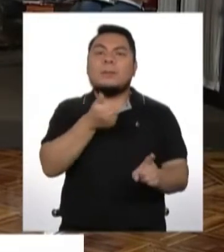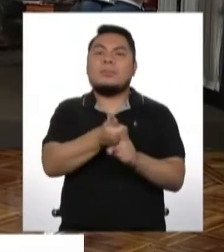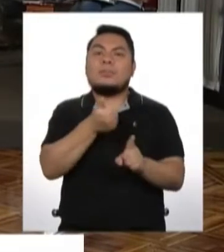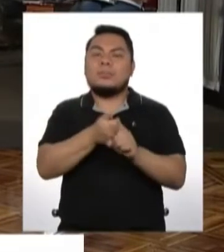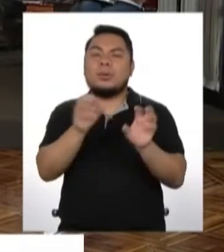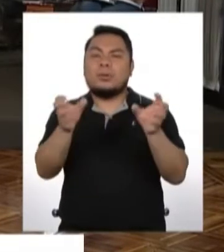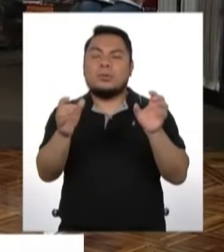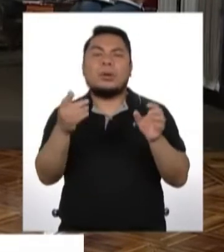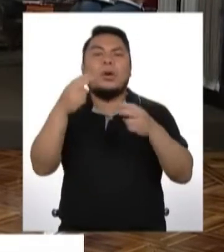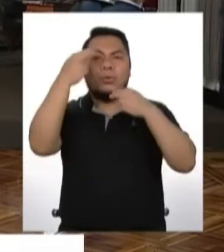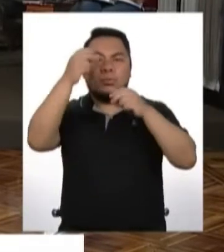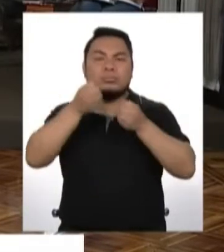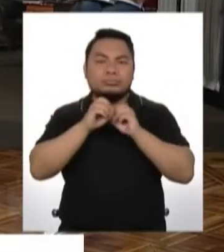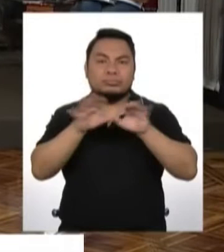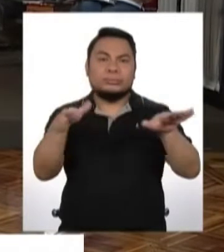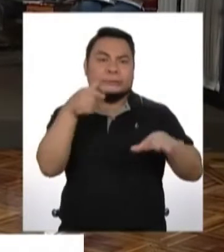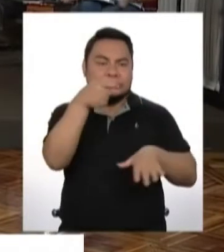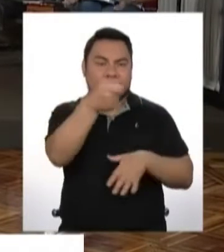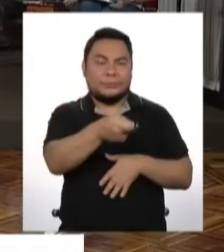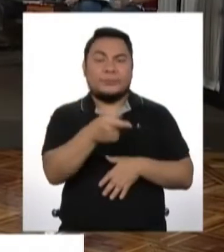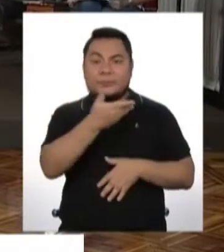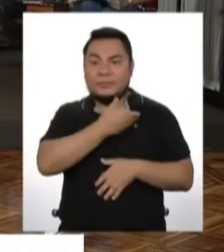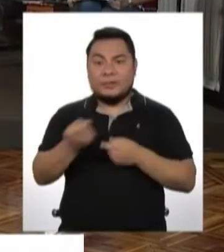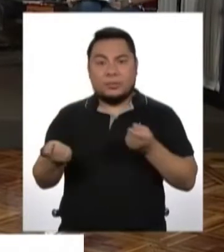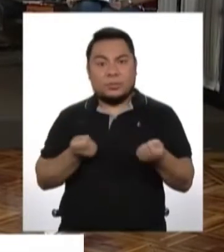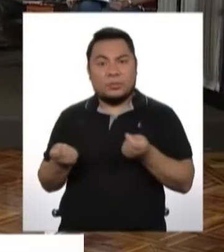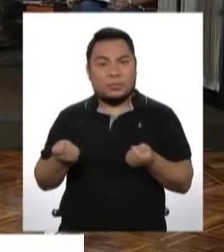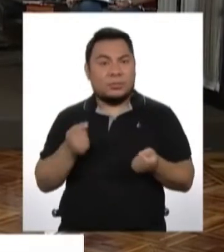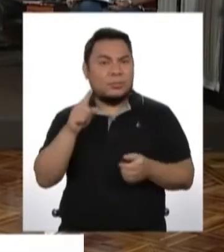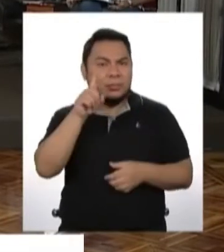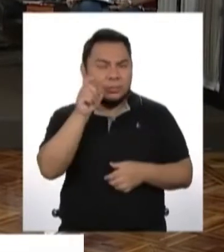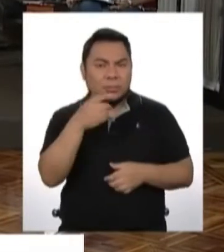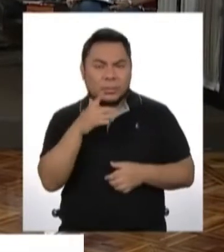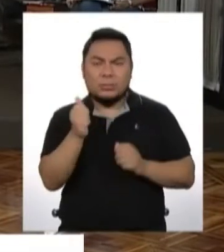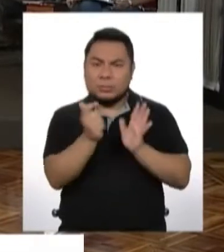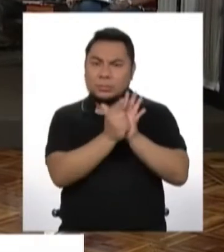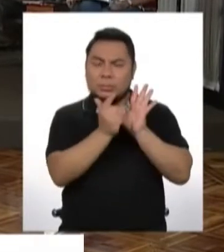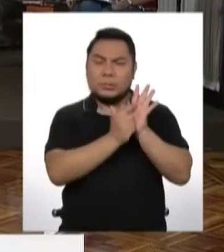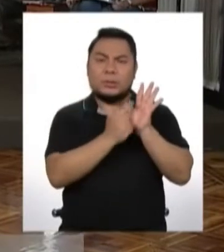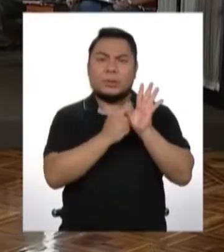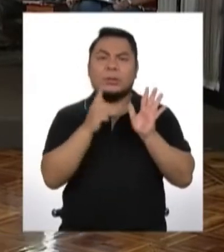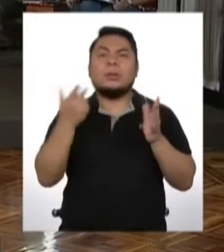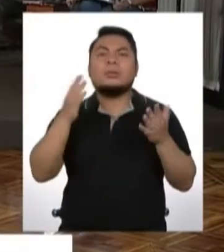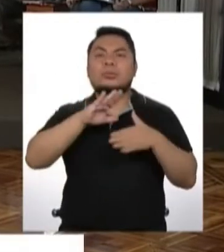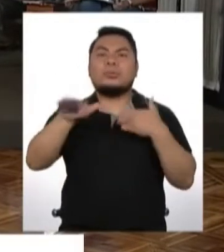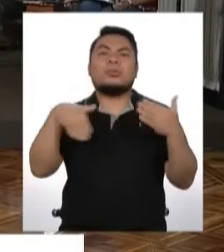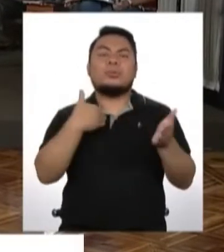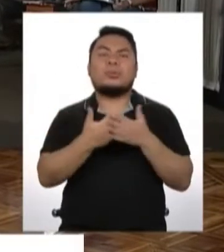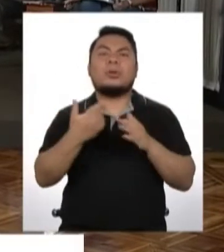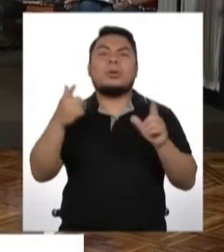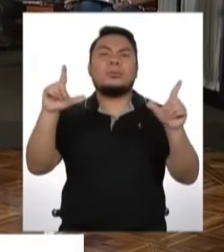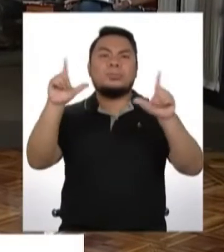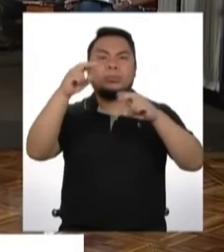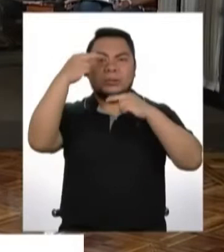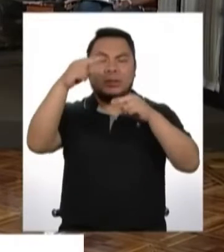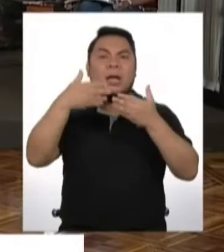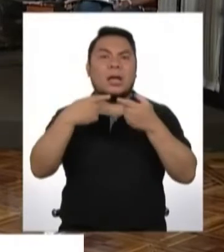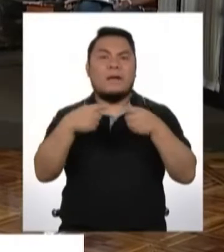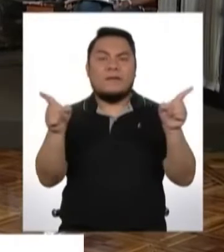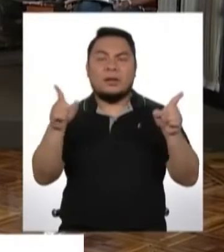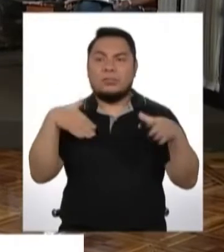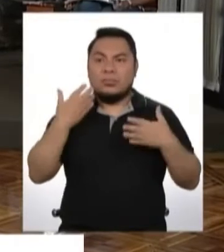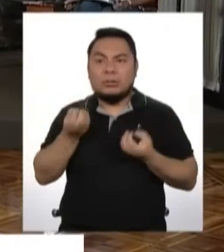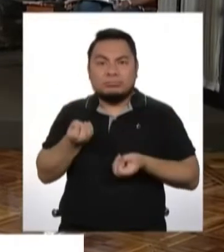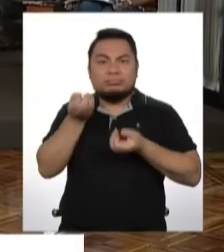propios radiodifusores. El gobierno dispondrá, como es legal, de la señal de los canales de televisión de señal abierta